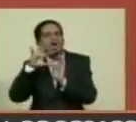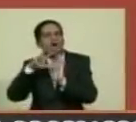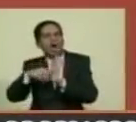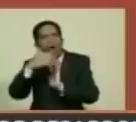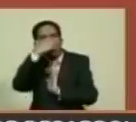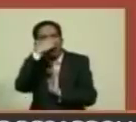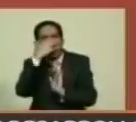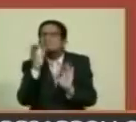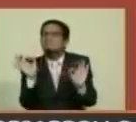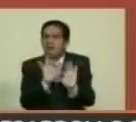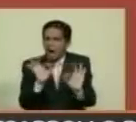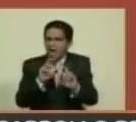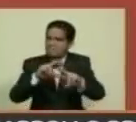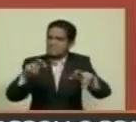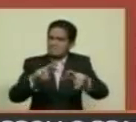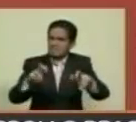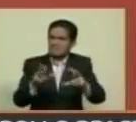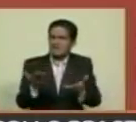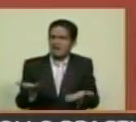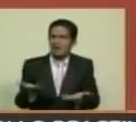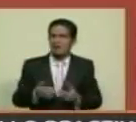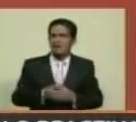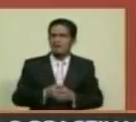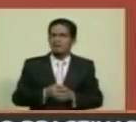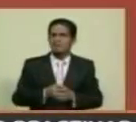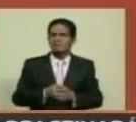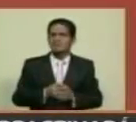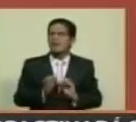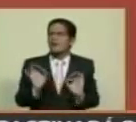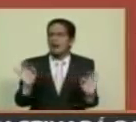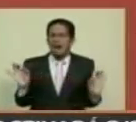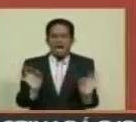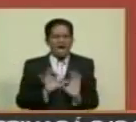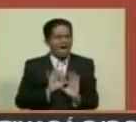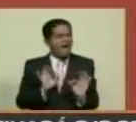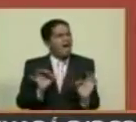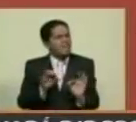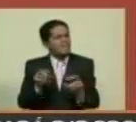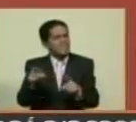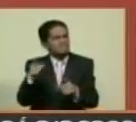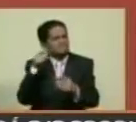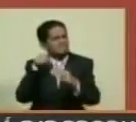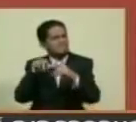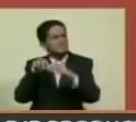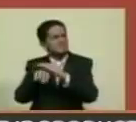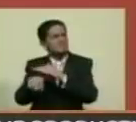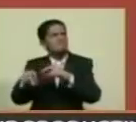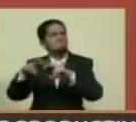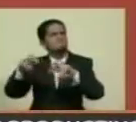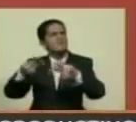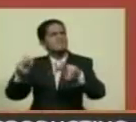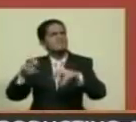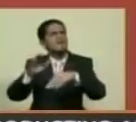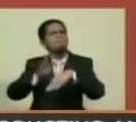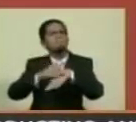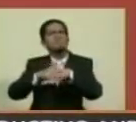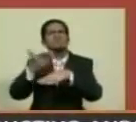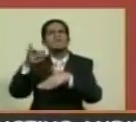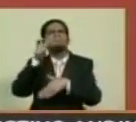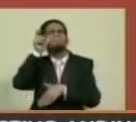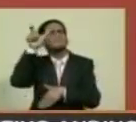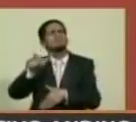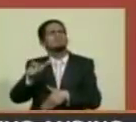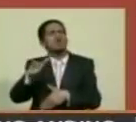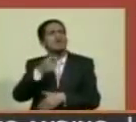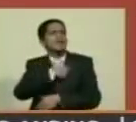Nadie va a investigar eso. Nadie va a investigar por qué se están perjudicando ciudadanos españoles que tienen